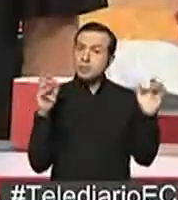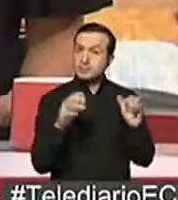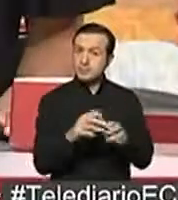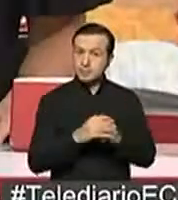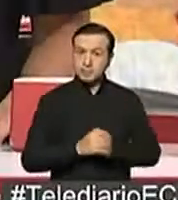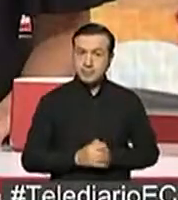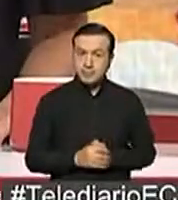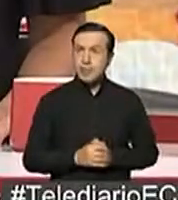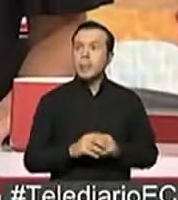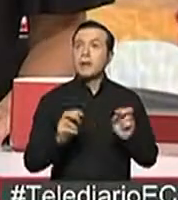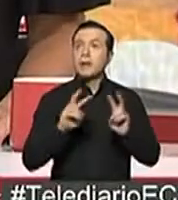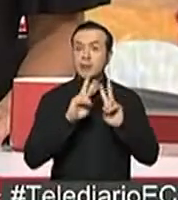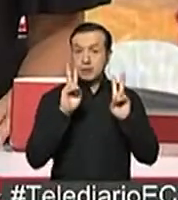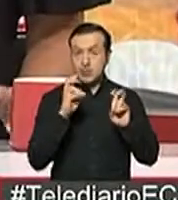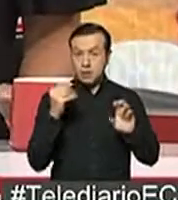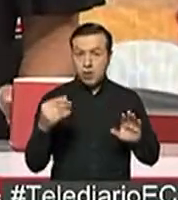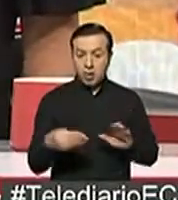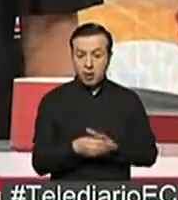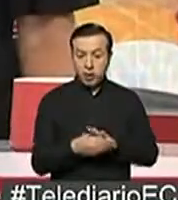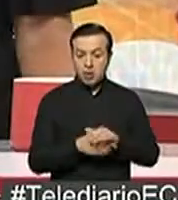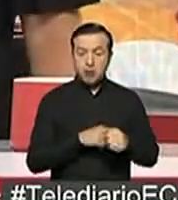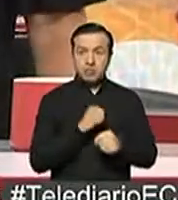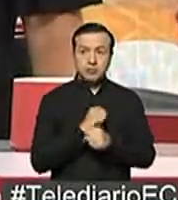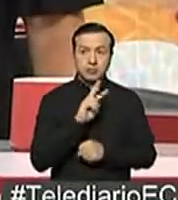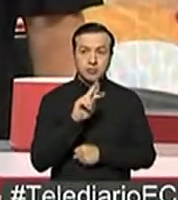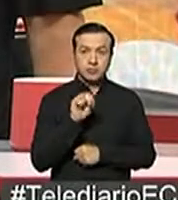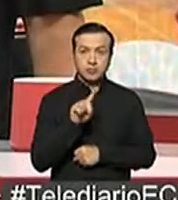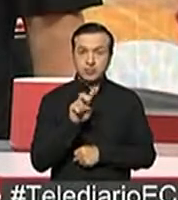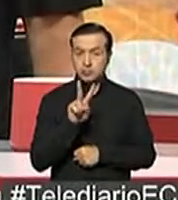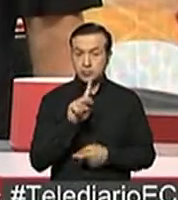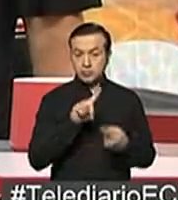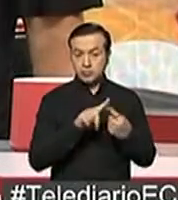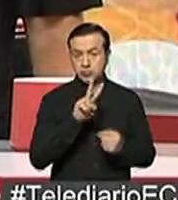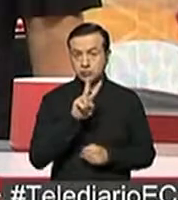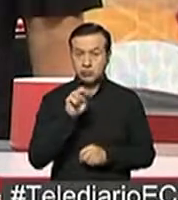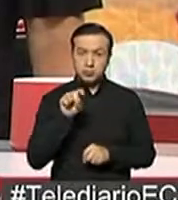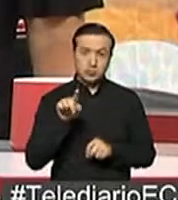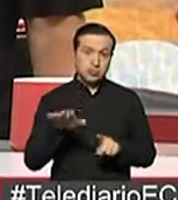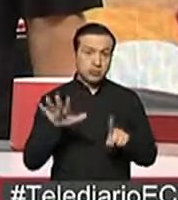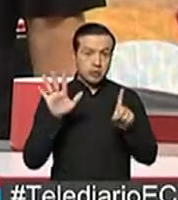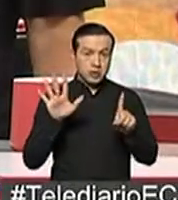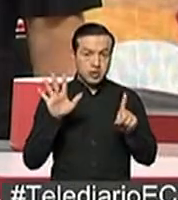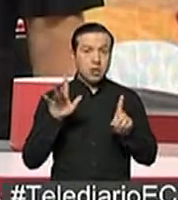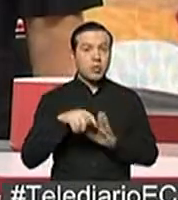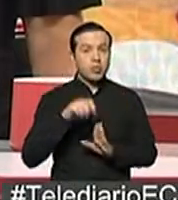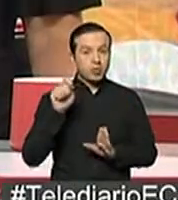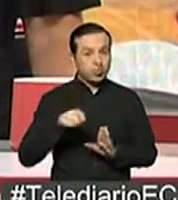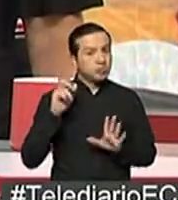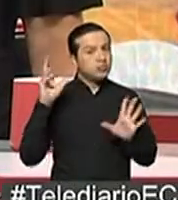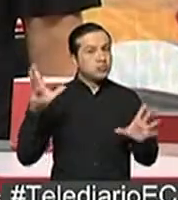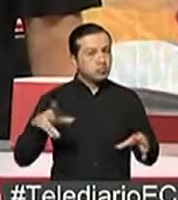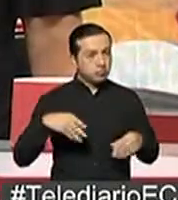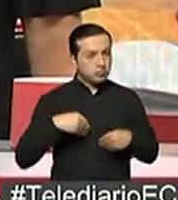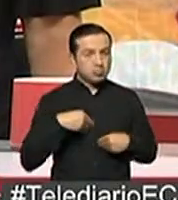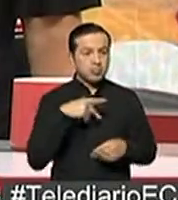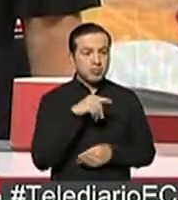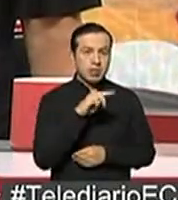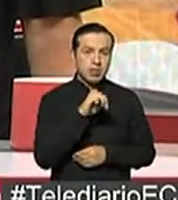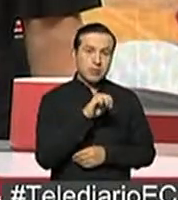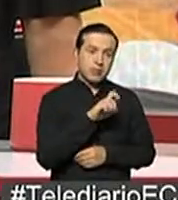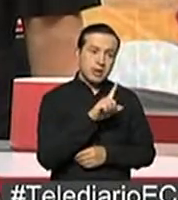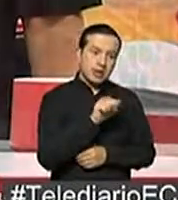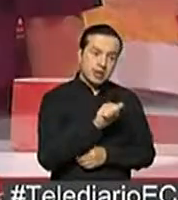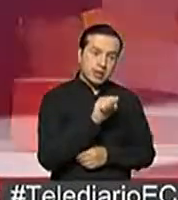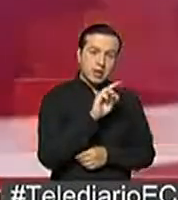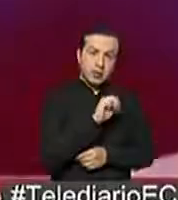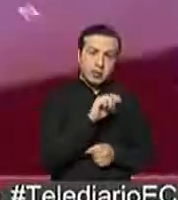Y en el caso Sobornos 2012-2016 les contamos que la jueza Daniela Camacho aceptó los pedidos que presentaron Pamela M. y Laura